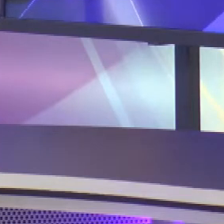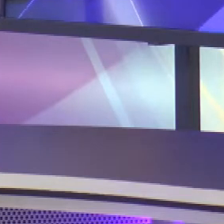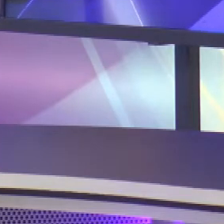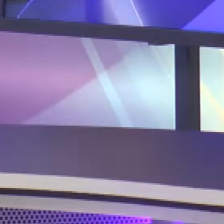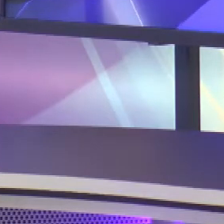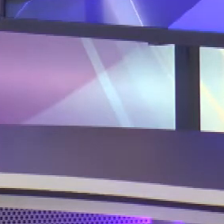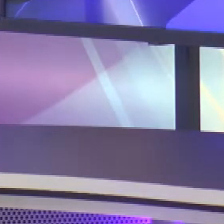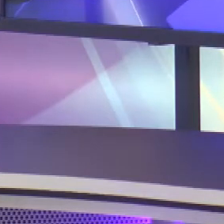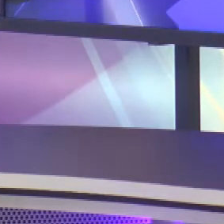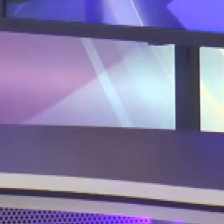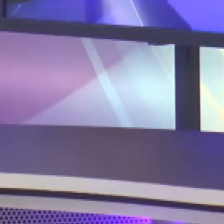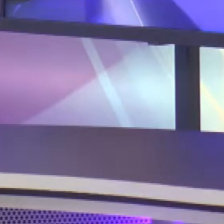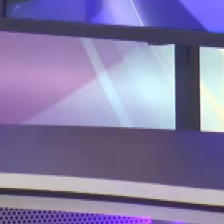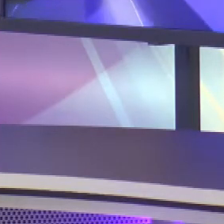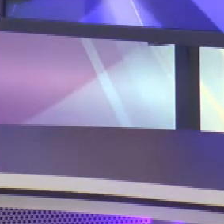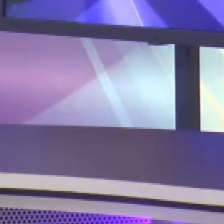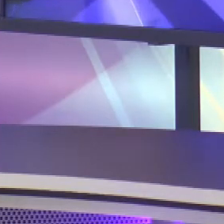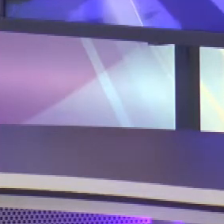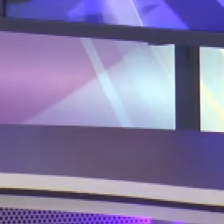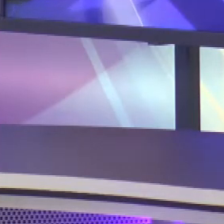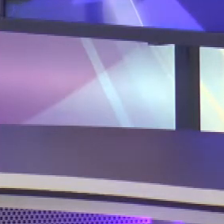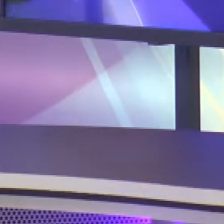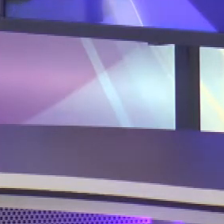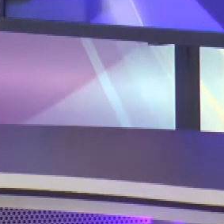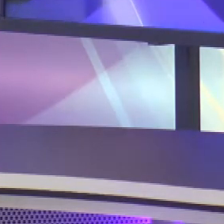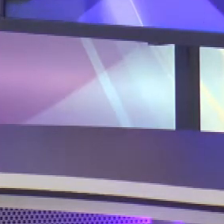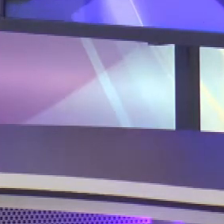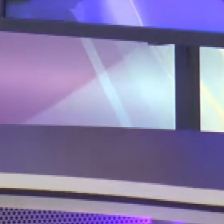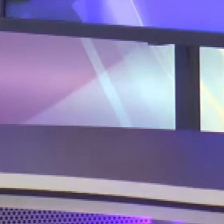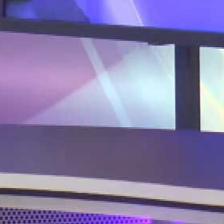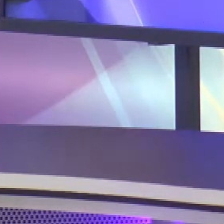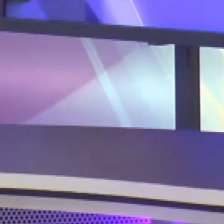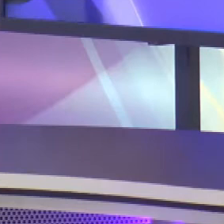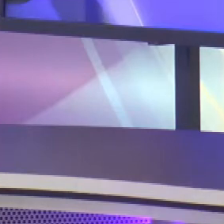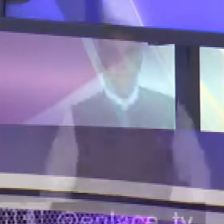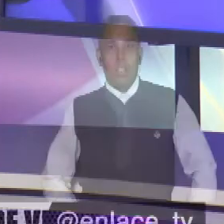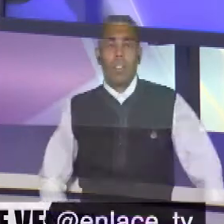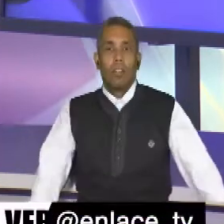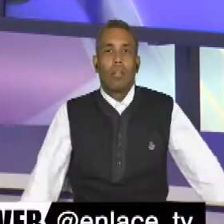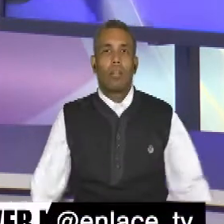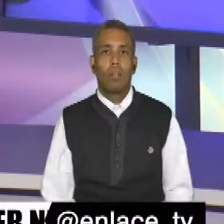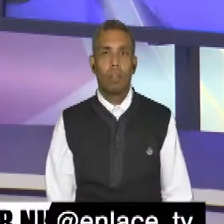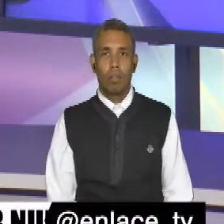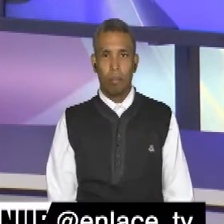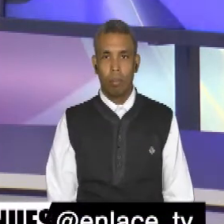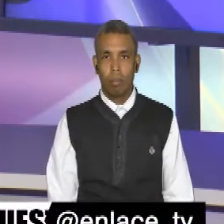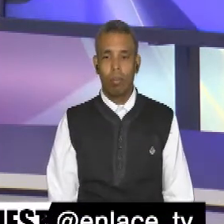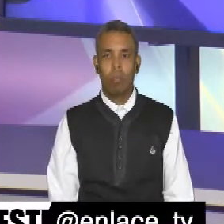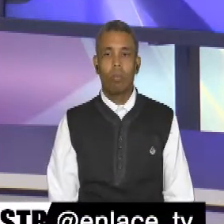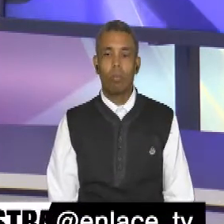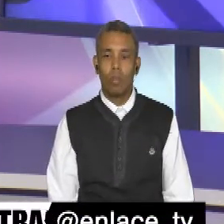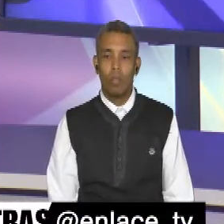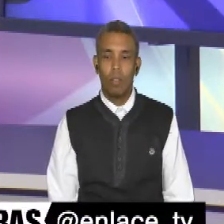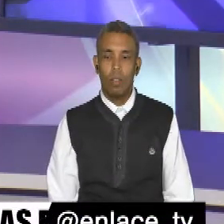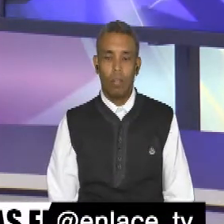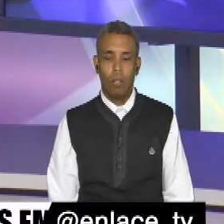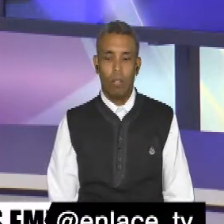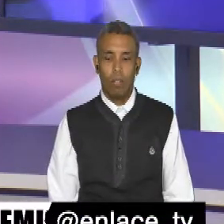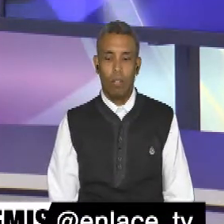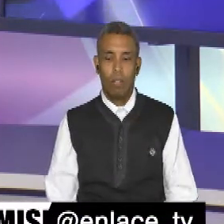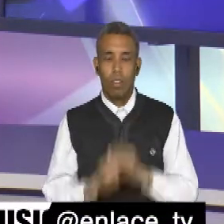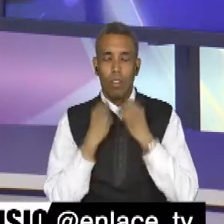ELN y la persona más importante del Frente Manuel Gustavo Chacón, delinquía en algunos municipios de Santander, entre ellos Sabana de